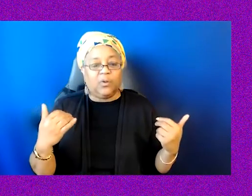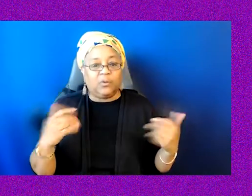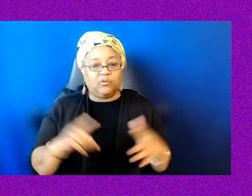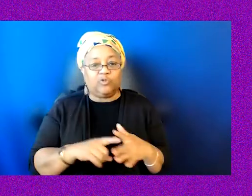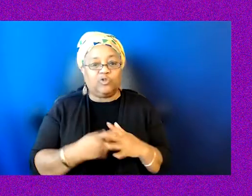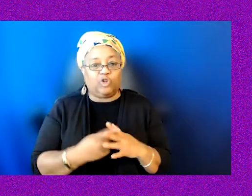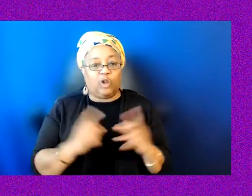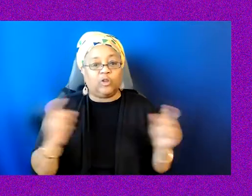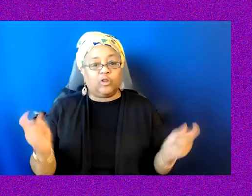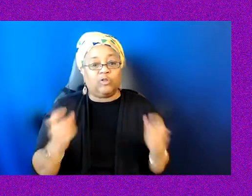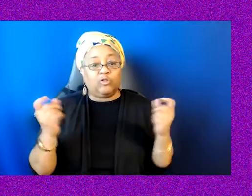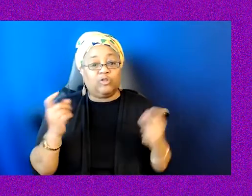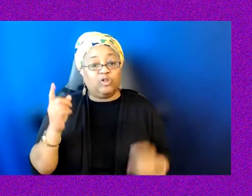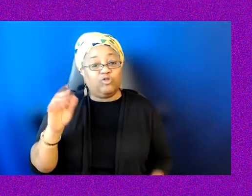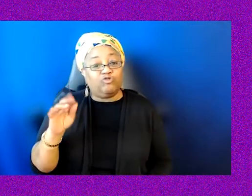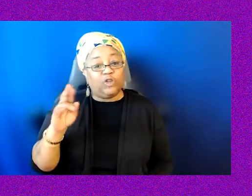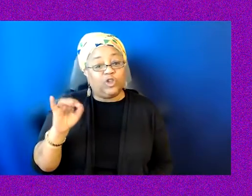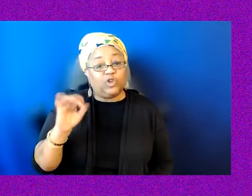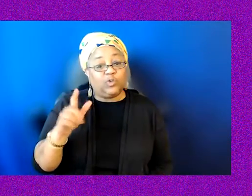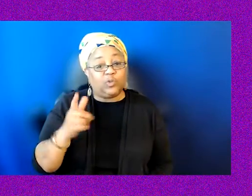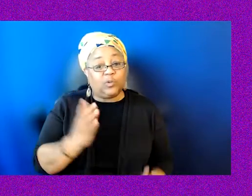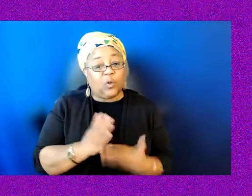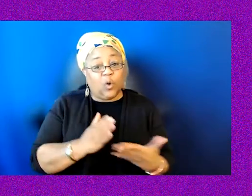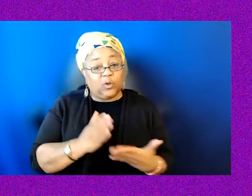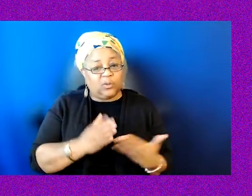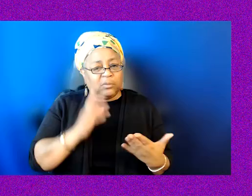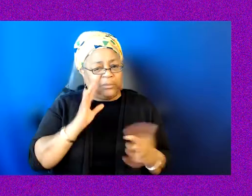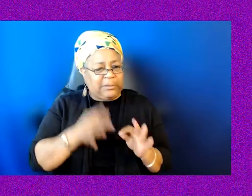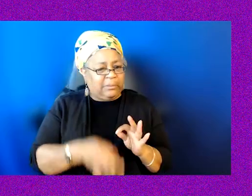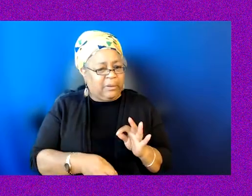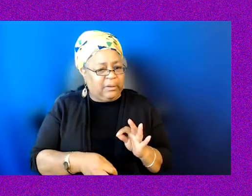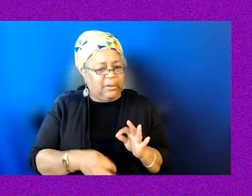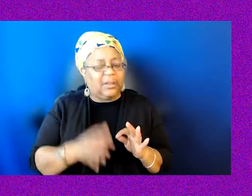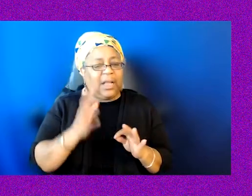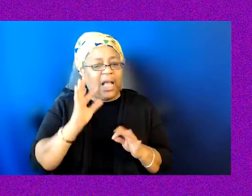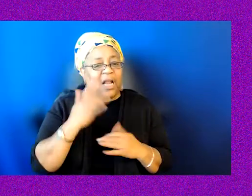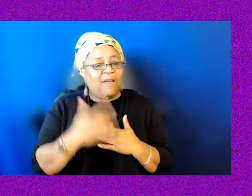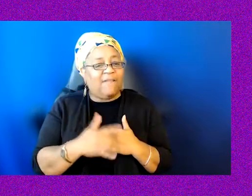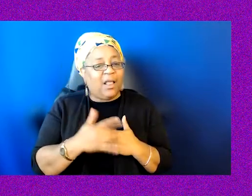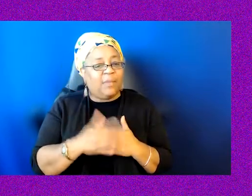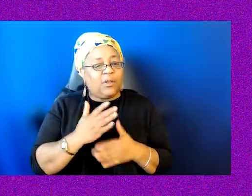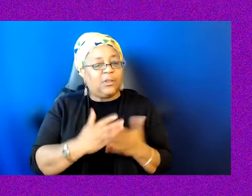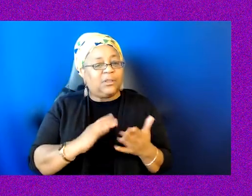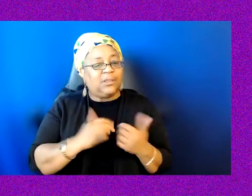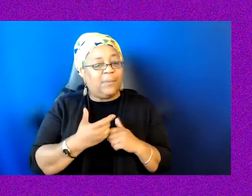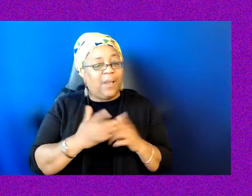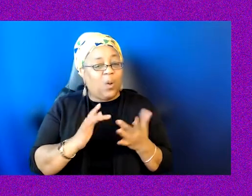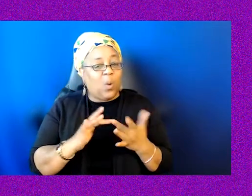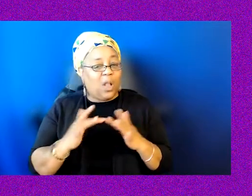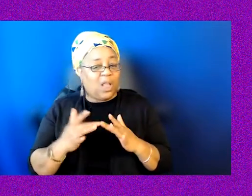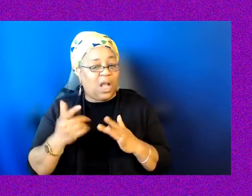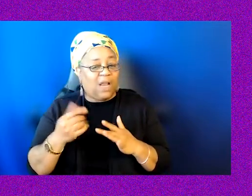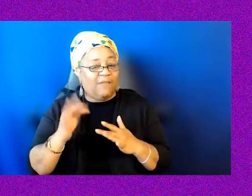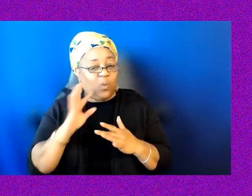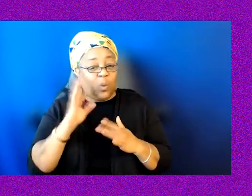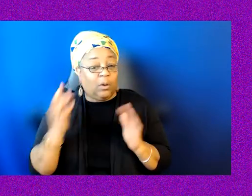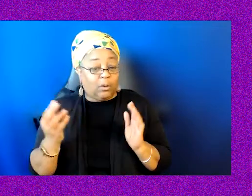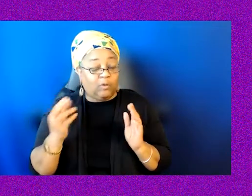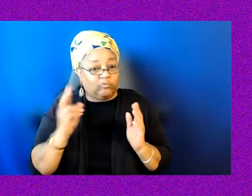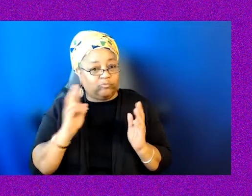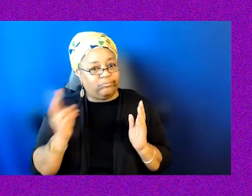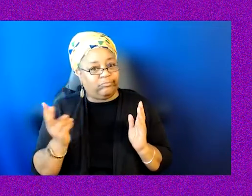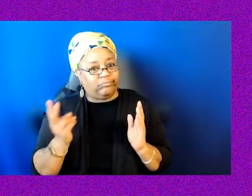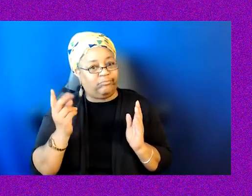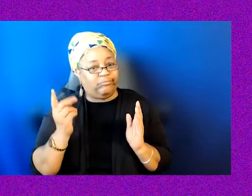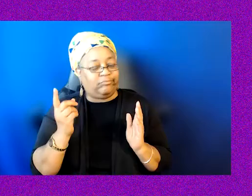a la parte ritual. Va a ser algo muy sencillo. Esperamos que sea disponible de alguna forma por internet. Si